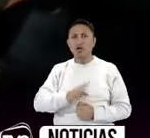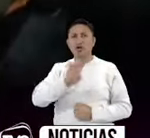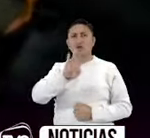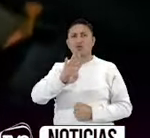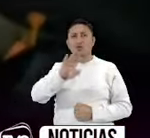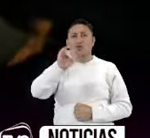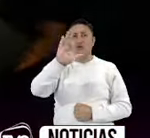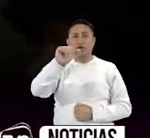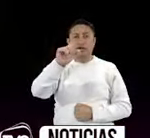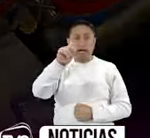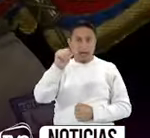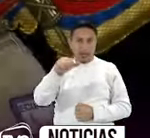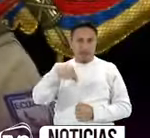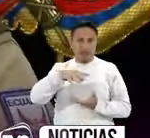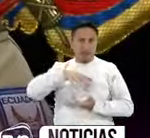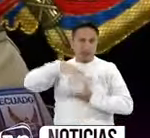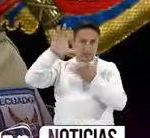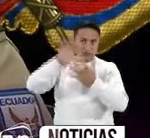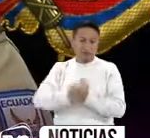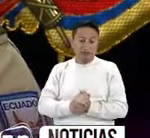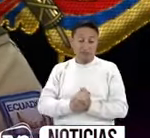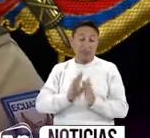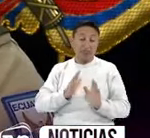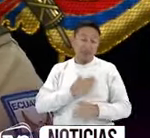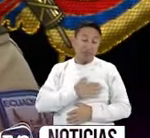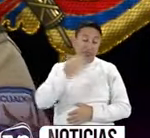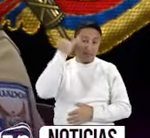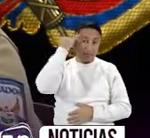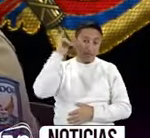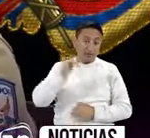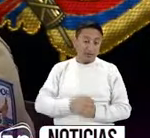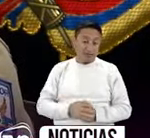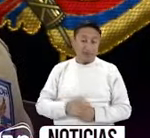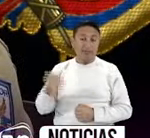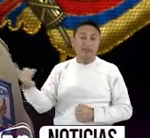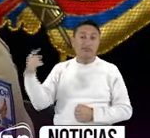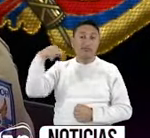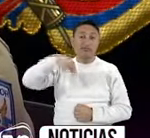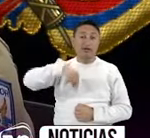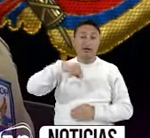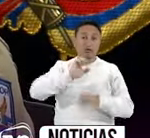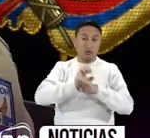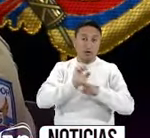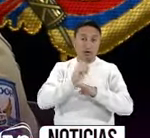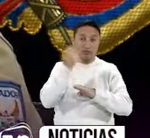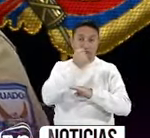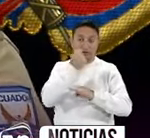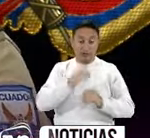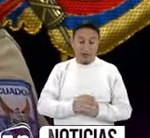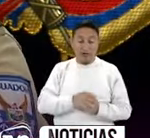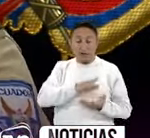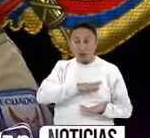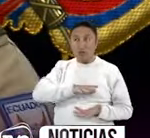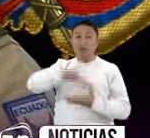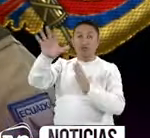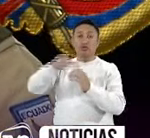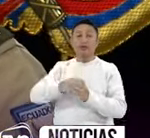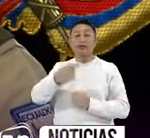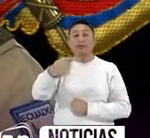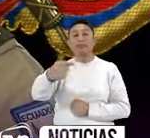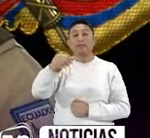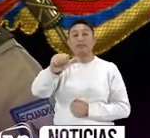alucinógeno. Tenemos la hipótesis de que una vez que llegaba la droga al país de Gambia, esta iba a ser